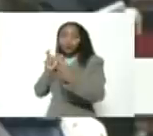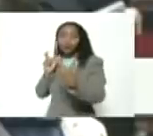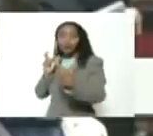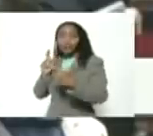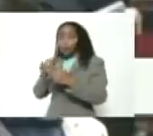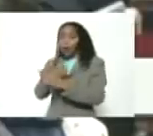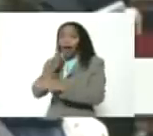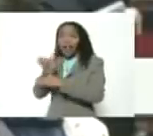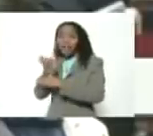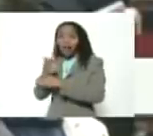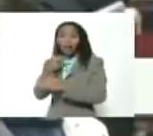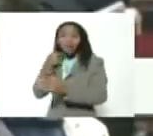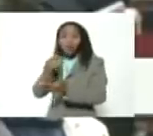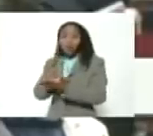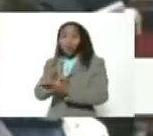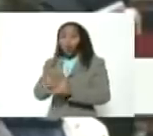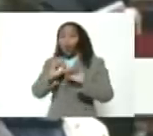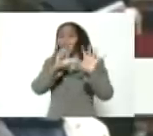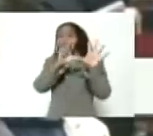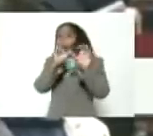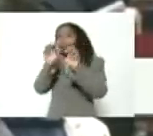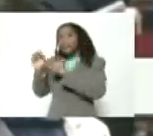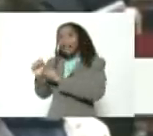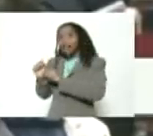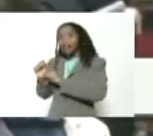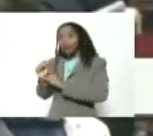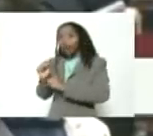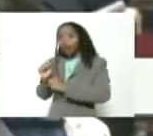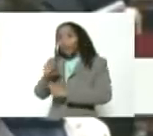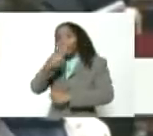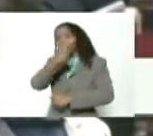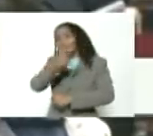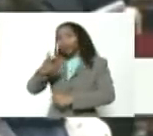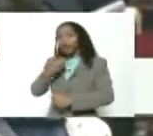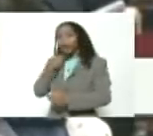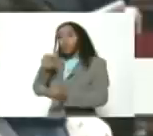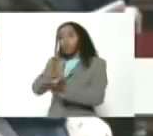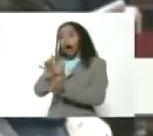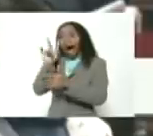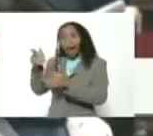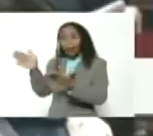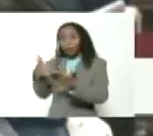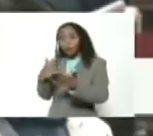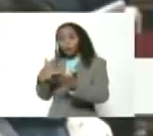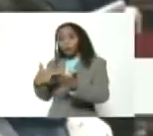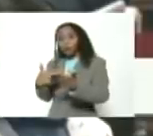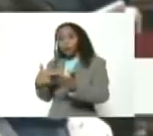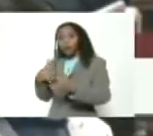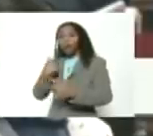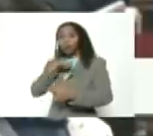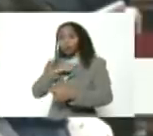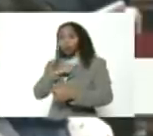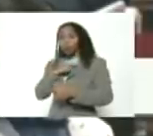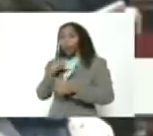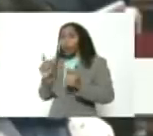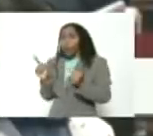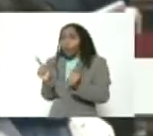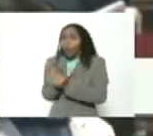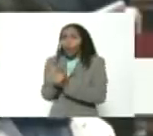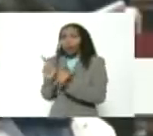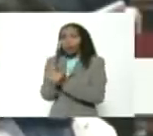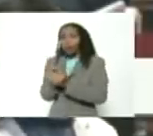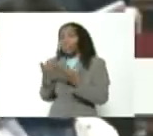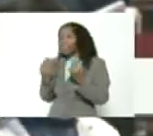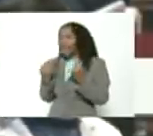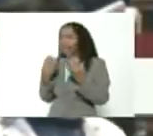ahí iban muertos. Más de 800 registros de muertos allí. Creo que nos hemos quedado corto con